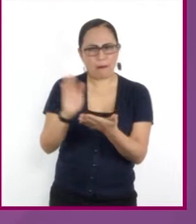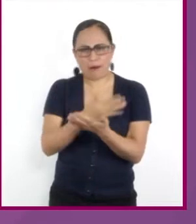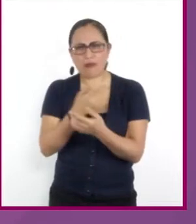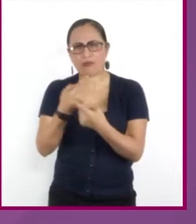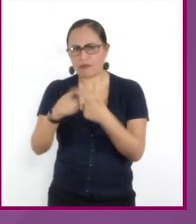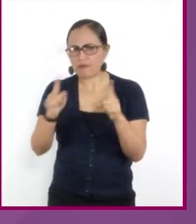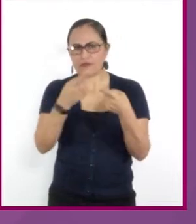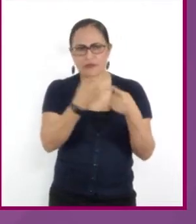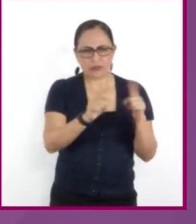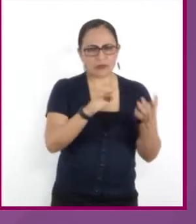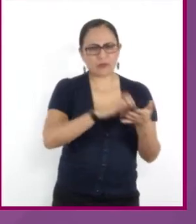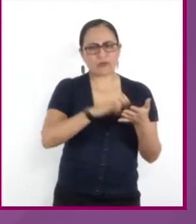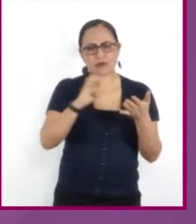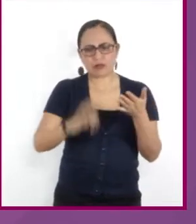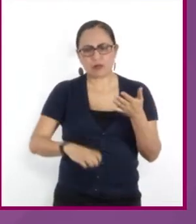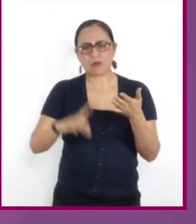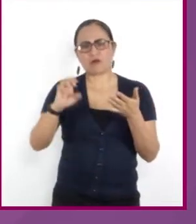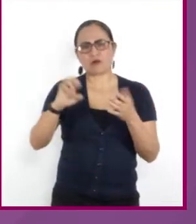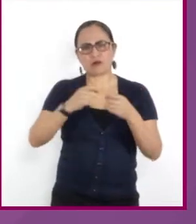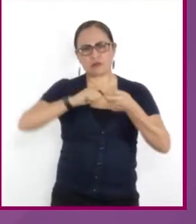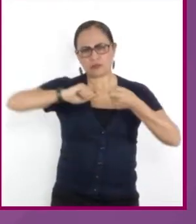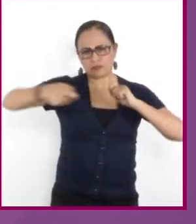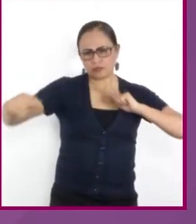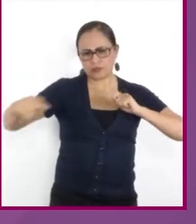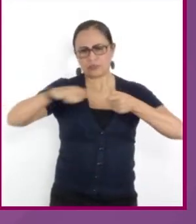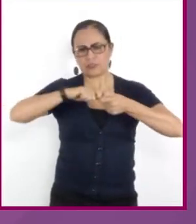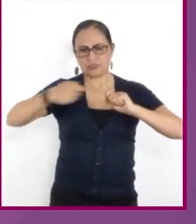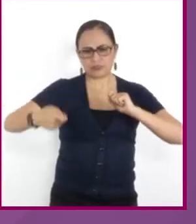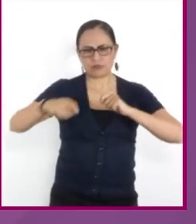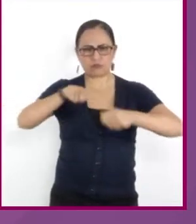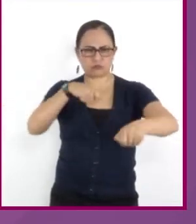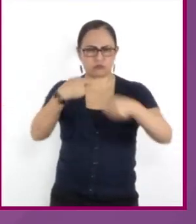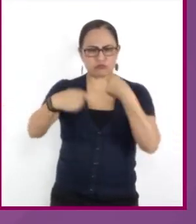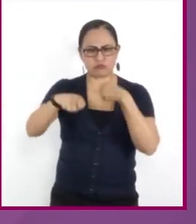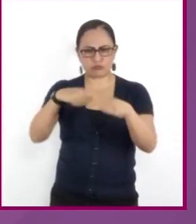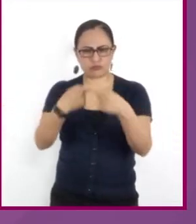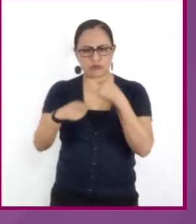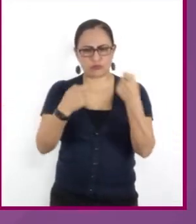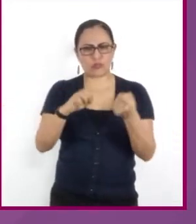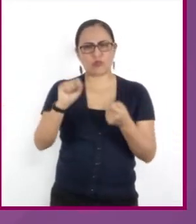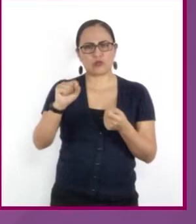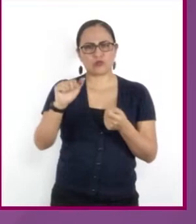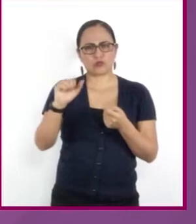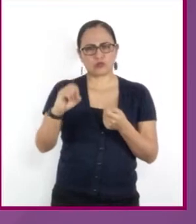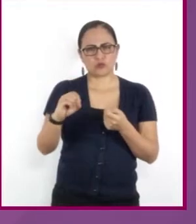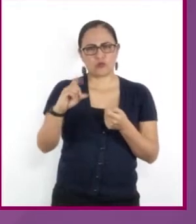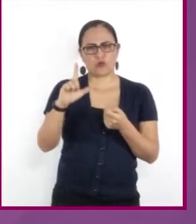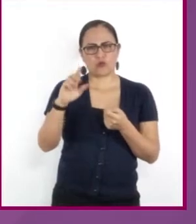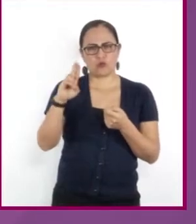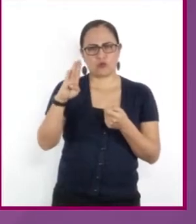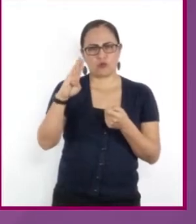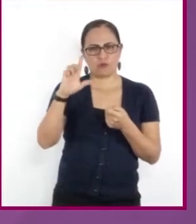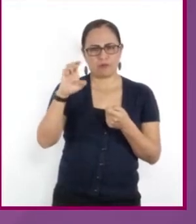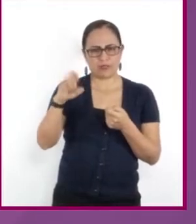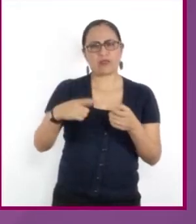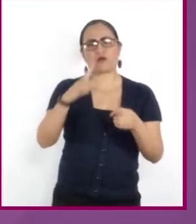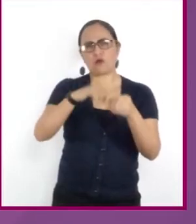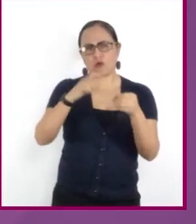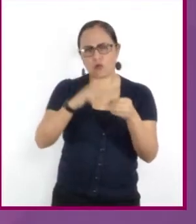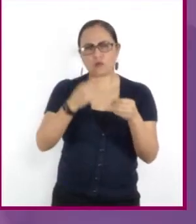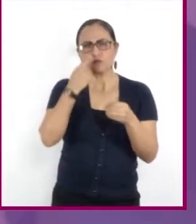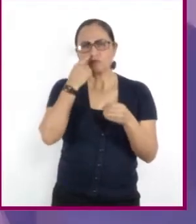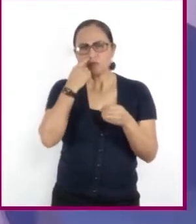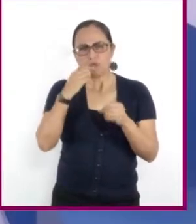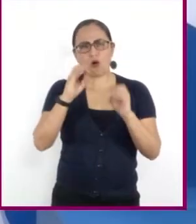Por ejemplo, la densidad, la elasticidad, la maleabilidad, la solubilidad, color, sabor, olor